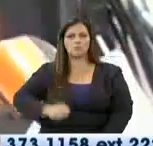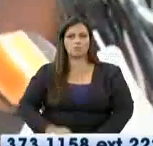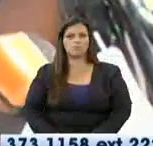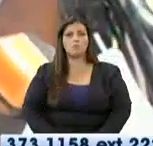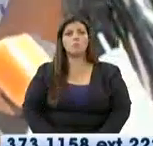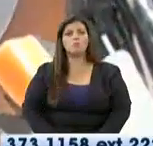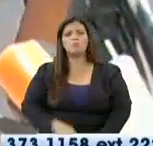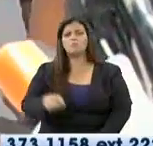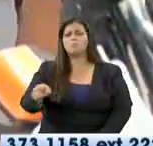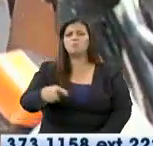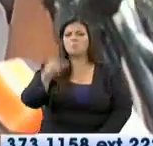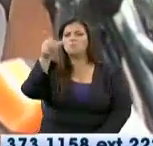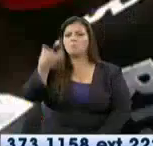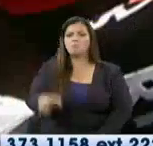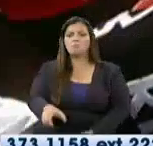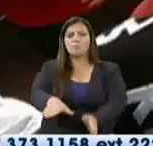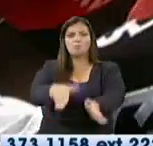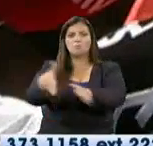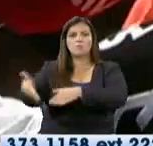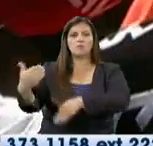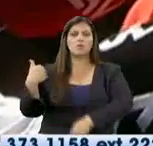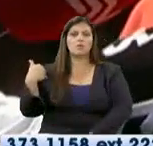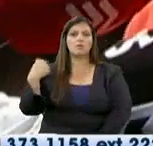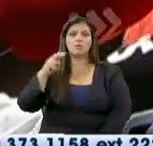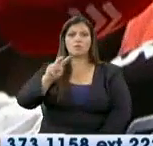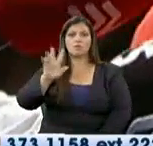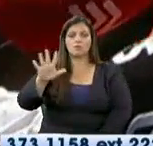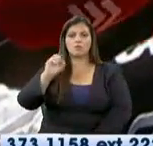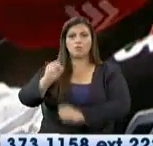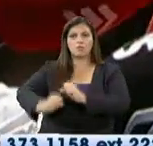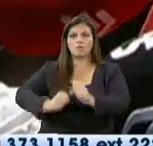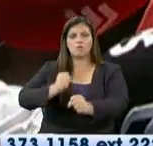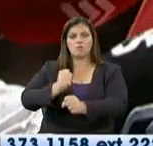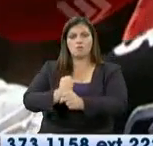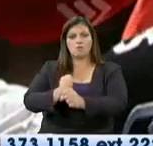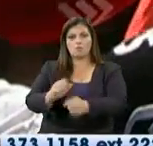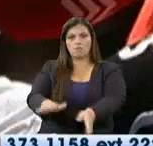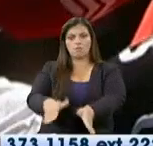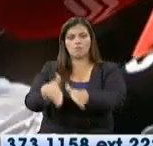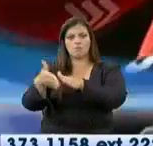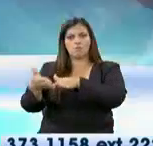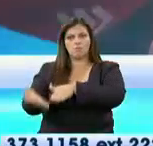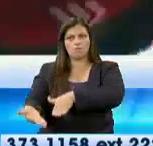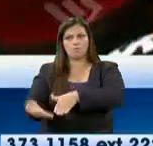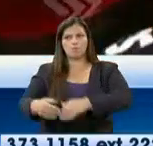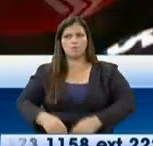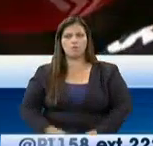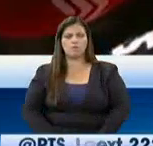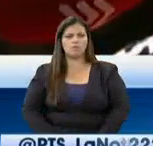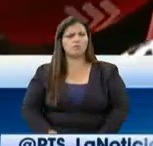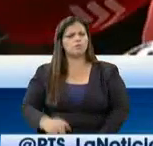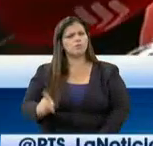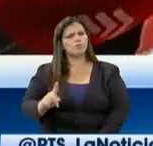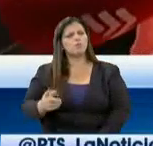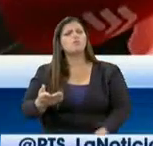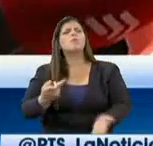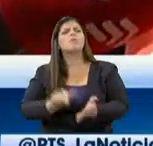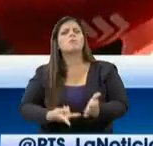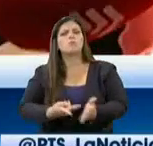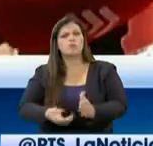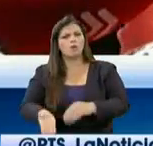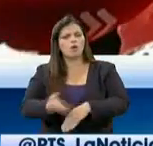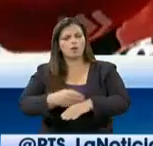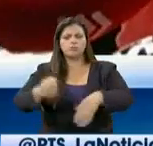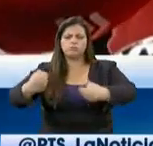persona de aproximadamente 25 años. Pero por allá es que le han robado anoche. ¿Él iba caminando? ¿Qué? No, andaba en su moto, andaba paseando, no sé